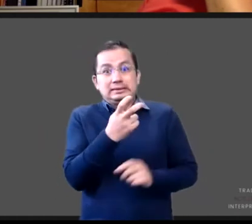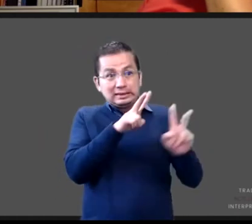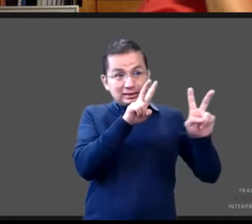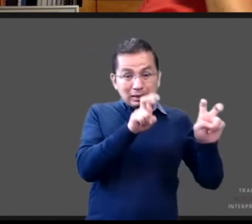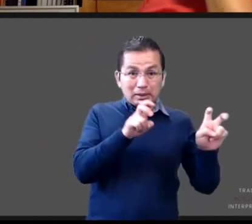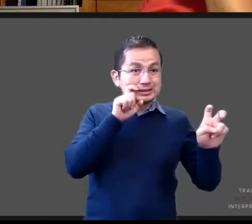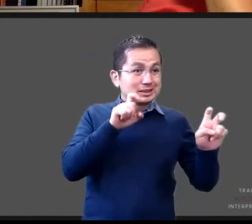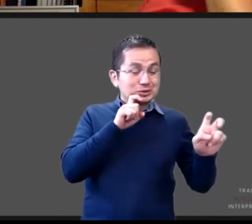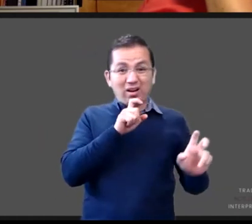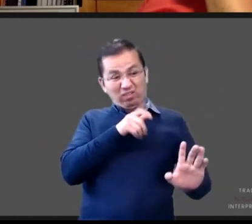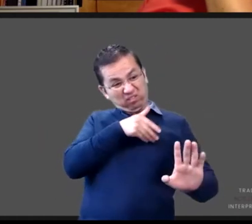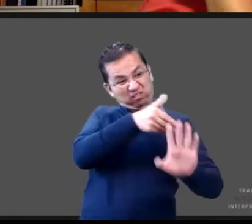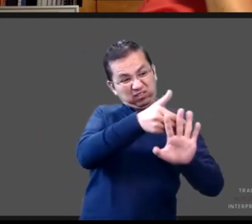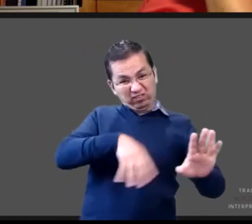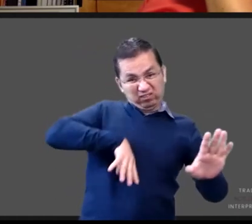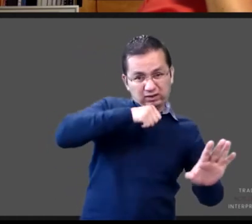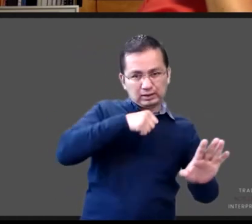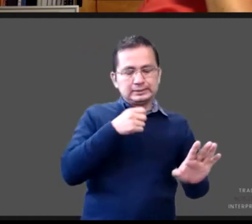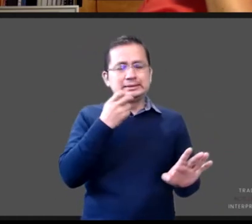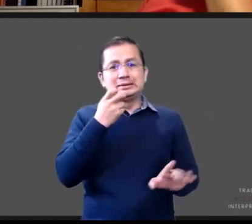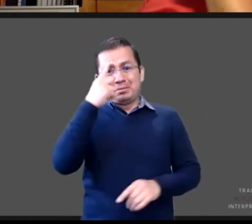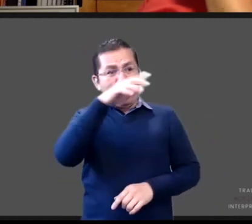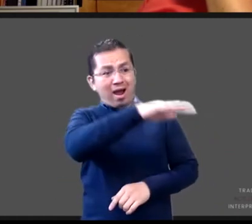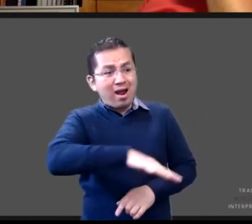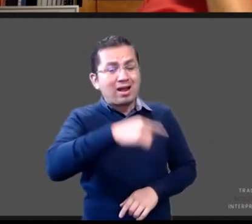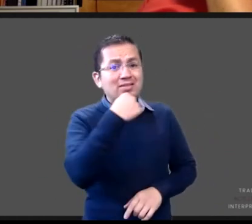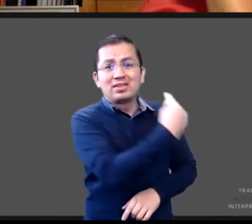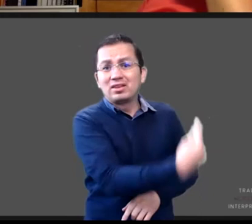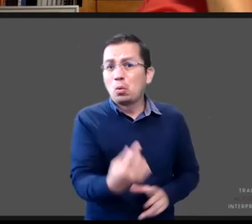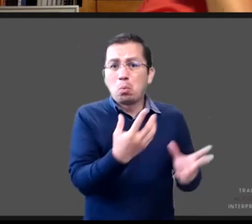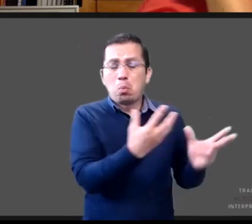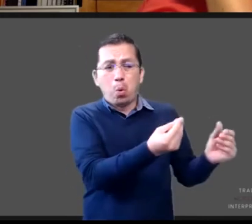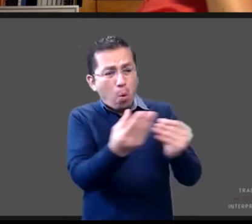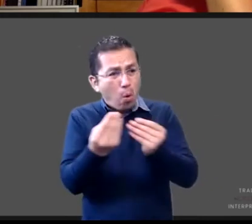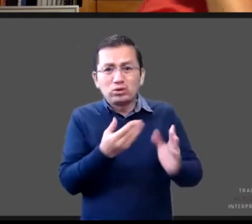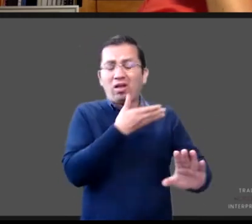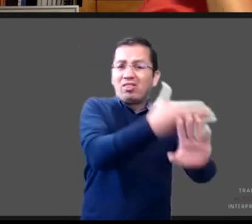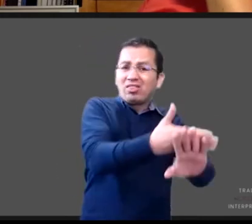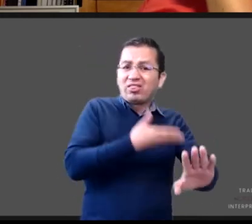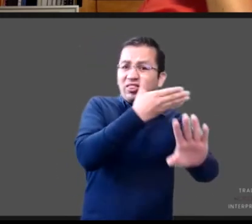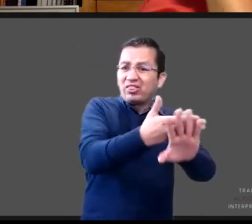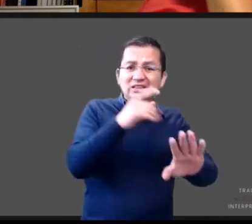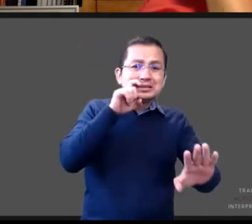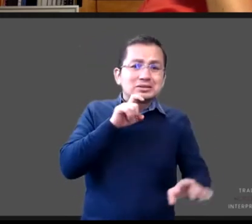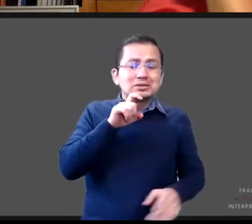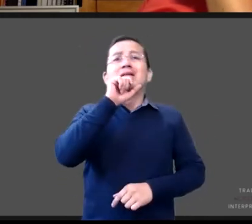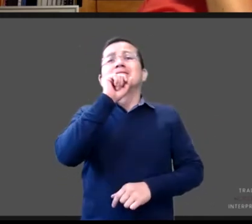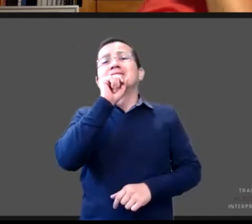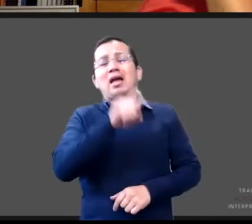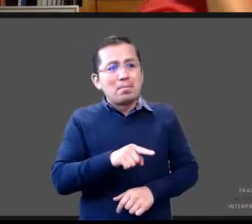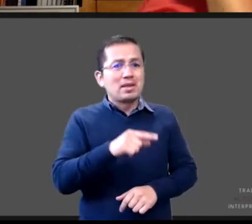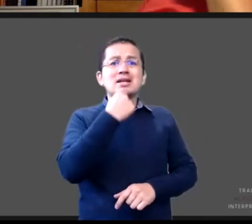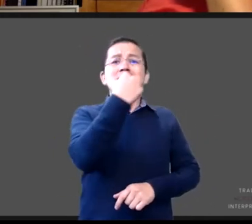la magnitud, el impacto que tienen en la vida de niños y niñas, y sobre todo también ahí el sesgo brutal de género que hay contra